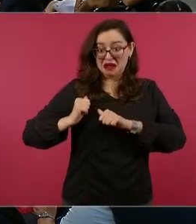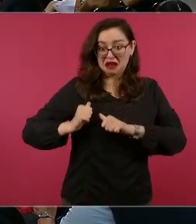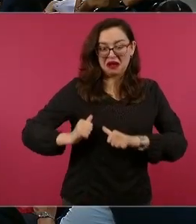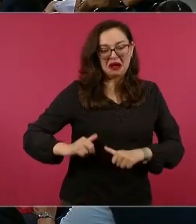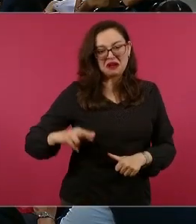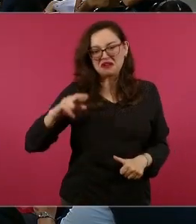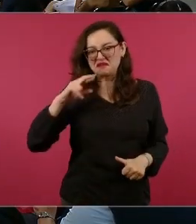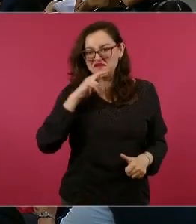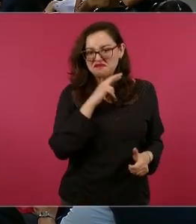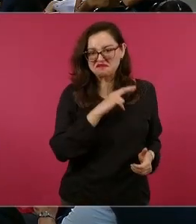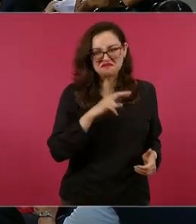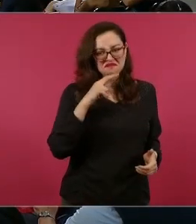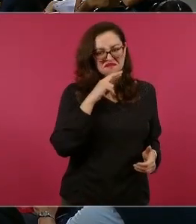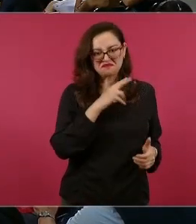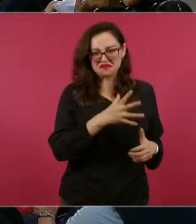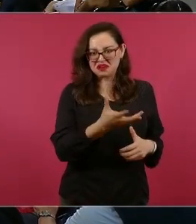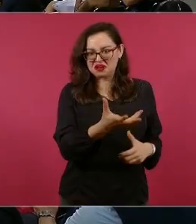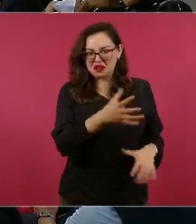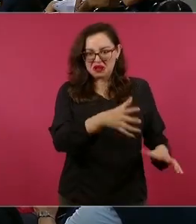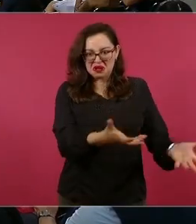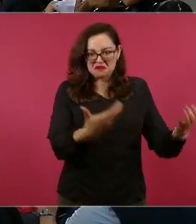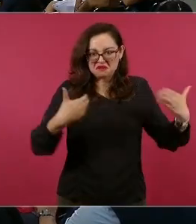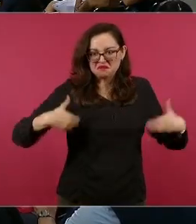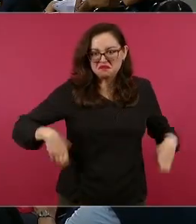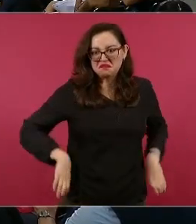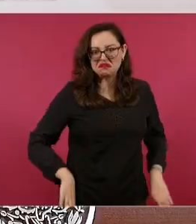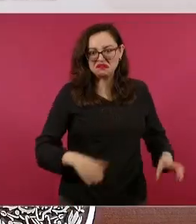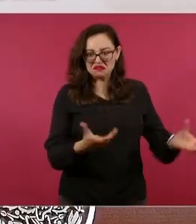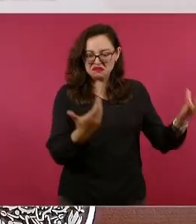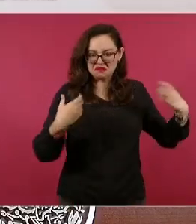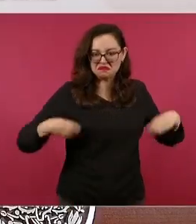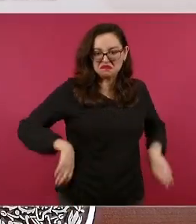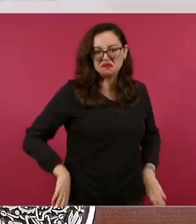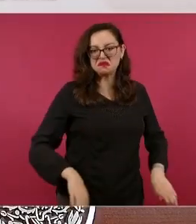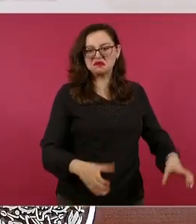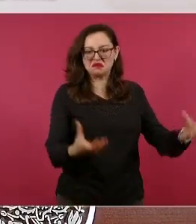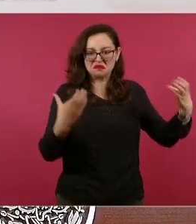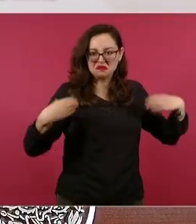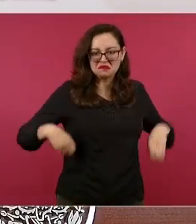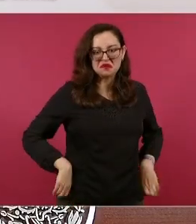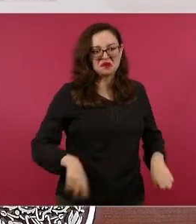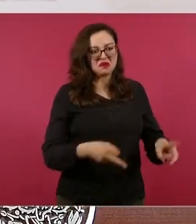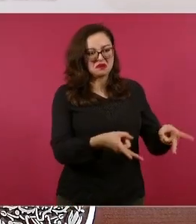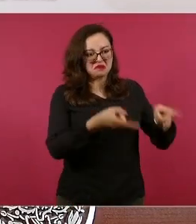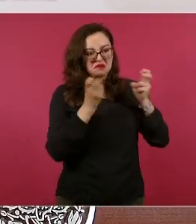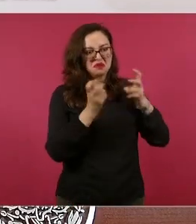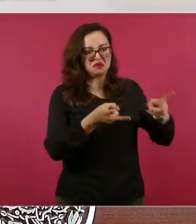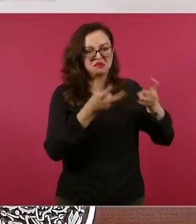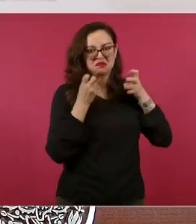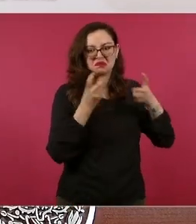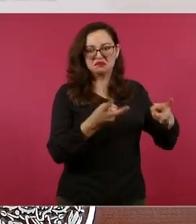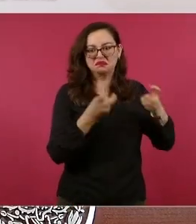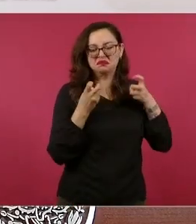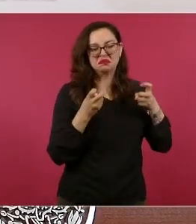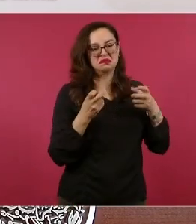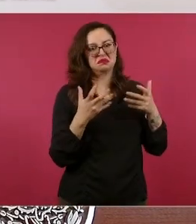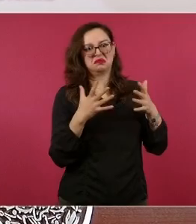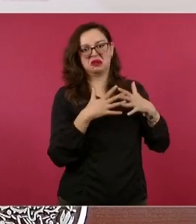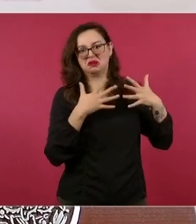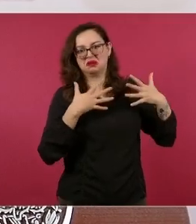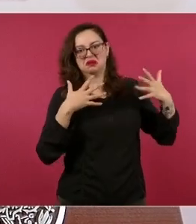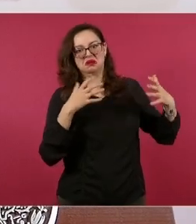y empezaban a robar y a hacerse grandes con la riqueza mala vida.